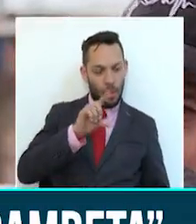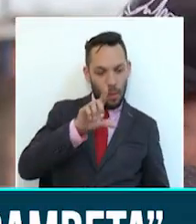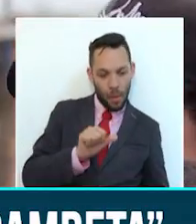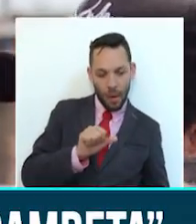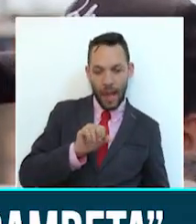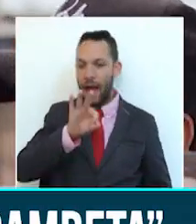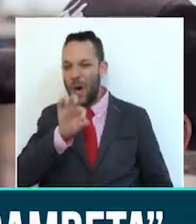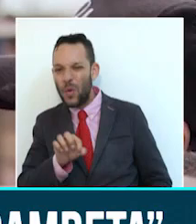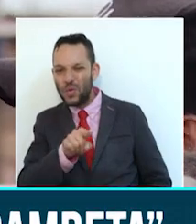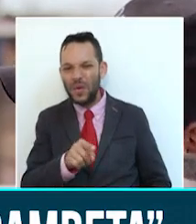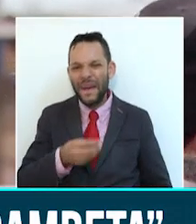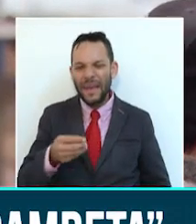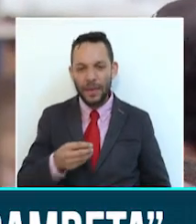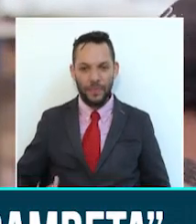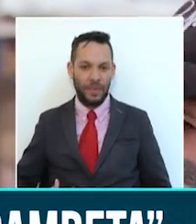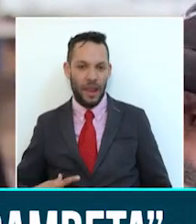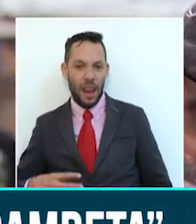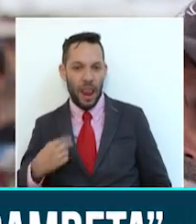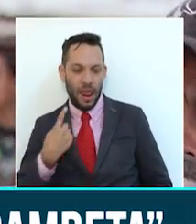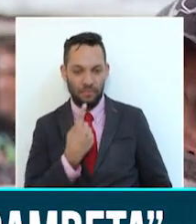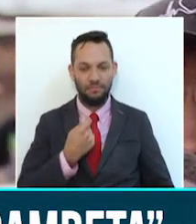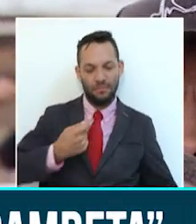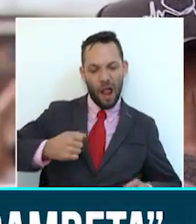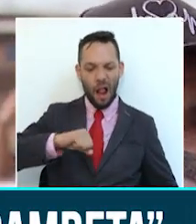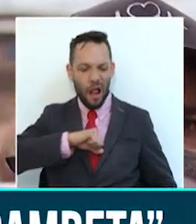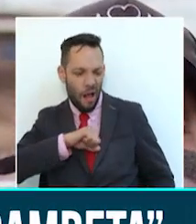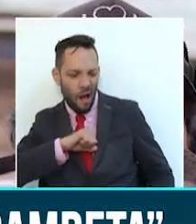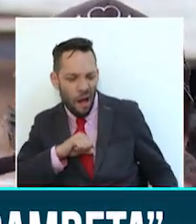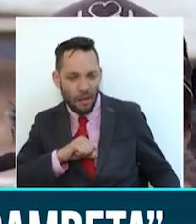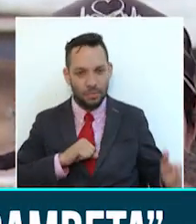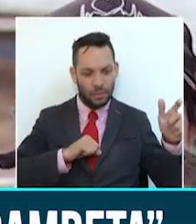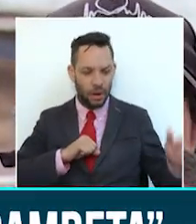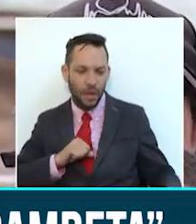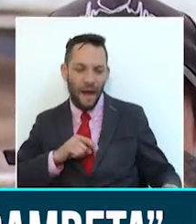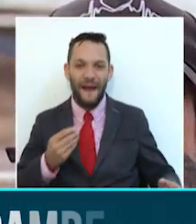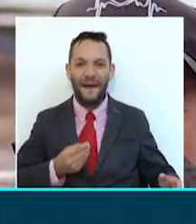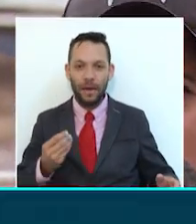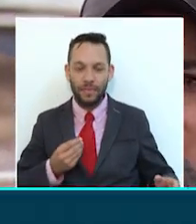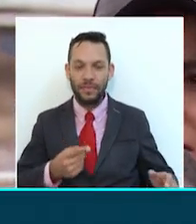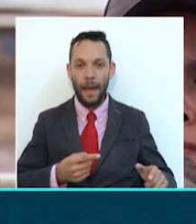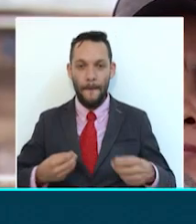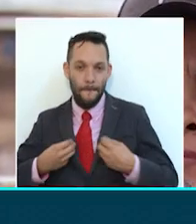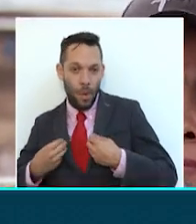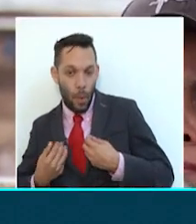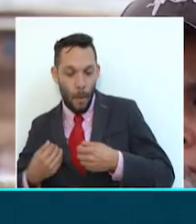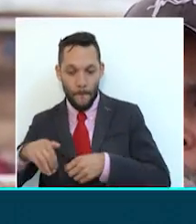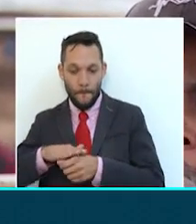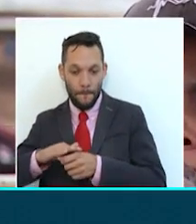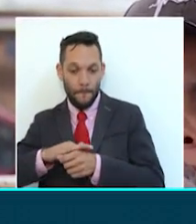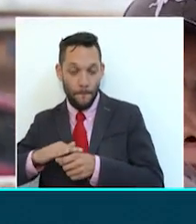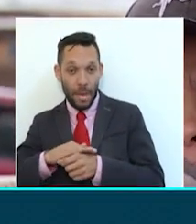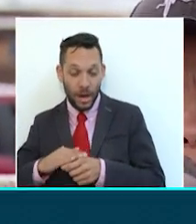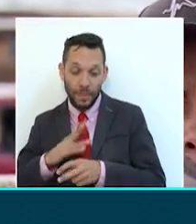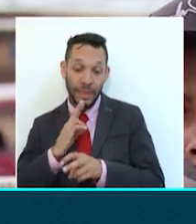mi personaje es La Gambeta. La Gambeta es un jugador que salió de aquí, de este barrio, con todas